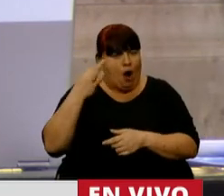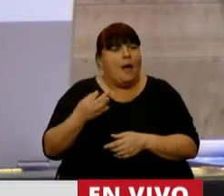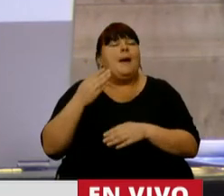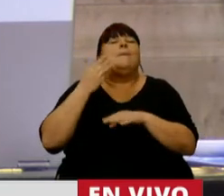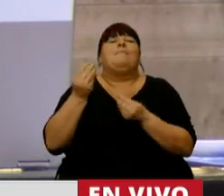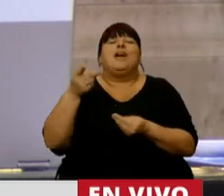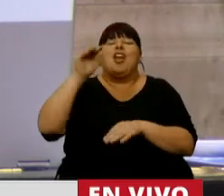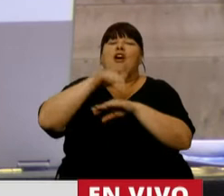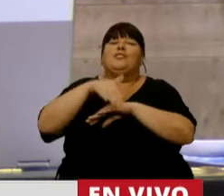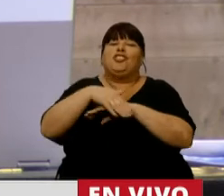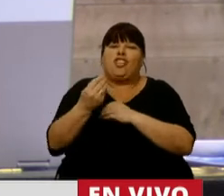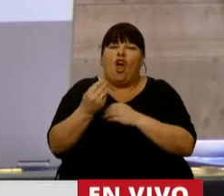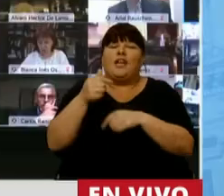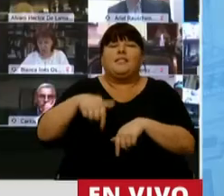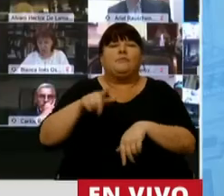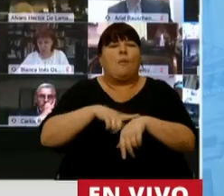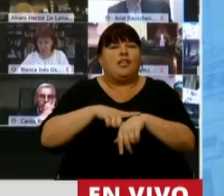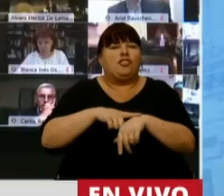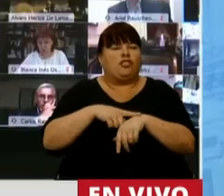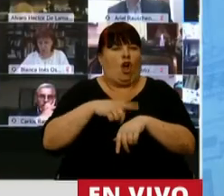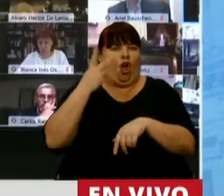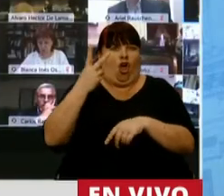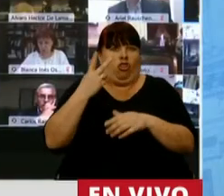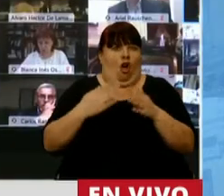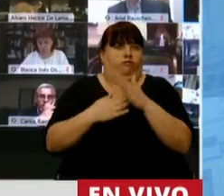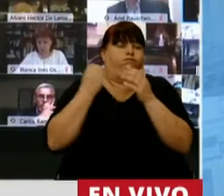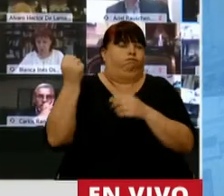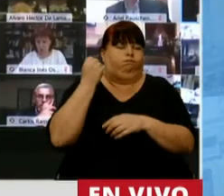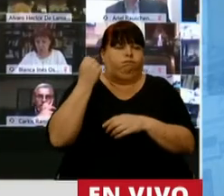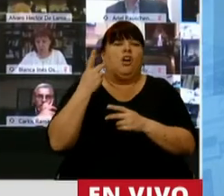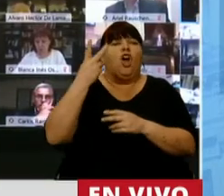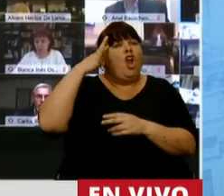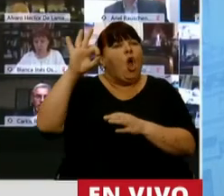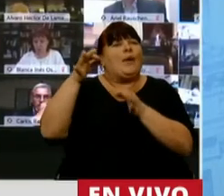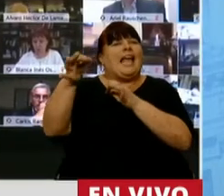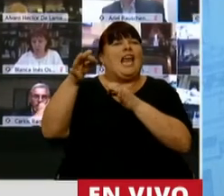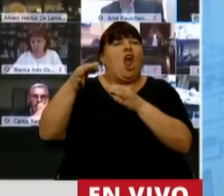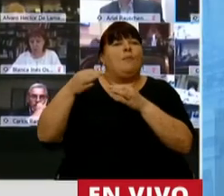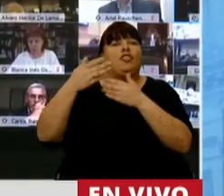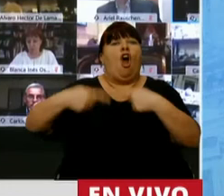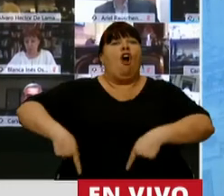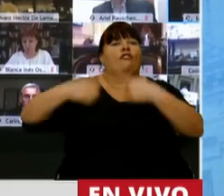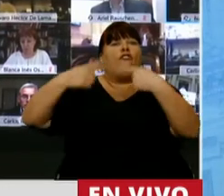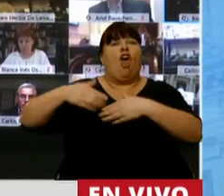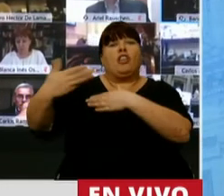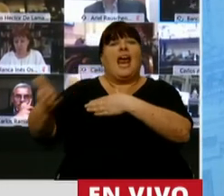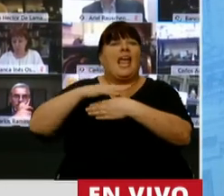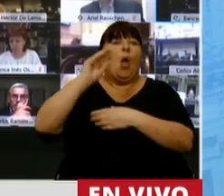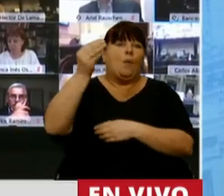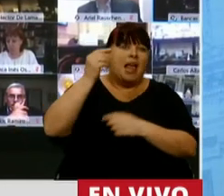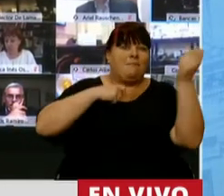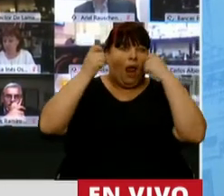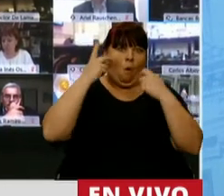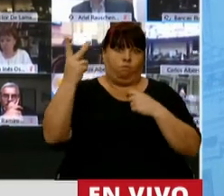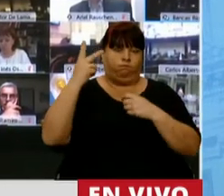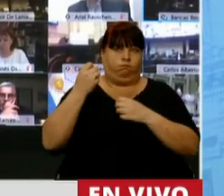que Misiones está frente a dos grandes monstruos, tiene 90 kilómetros de frontera, que es Brasil y